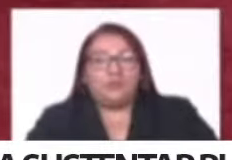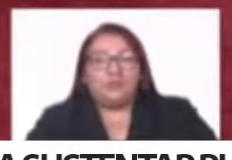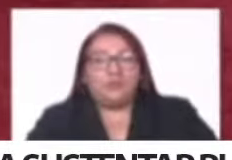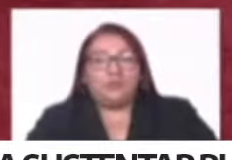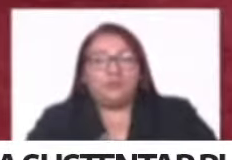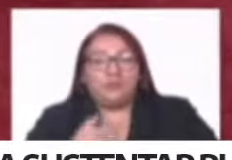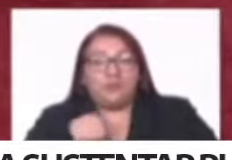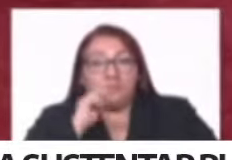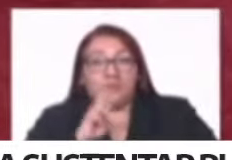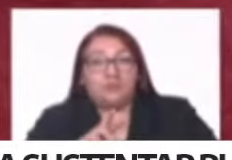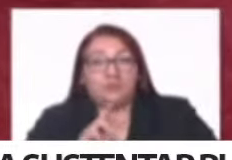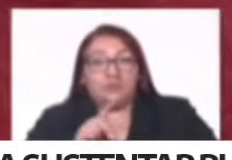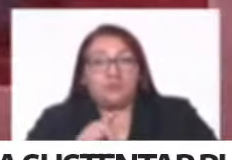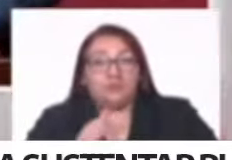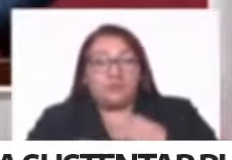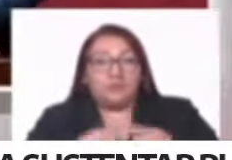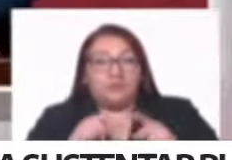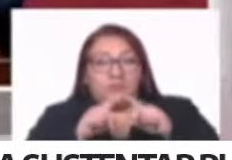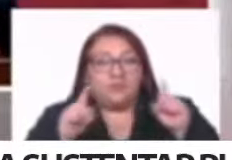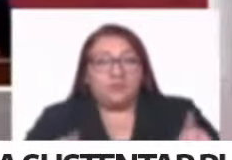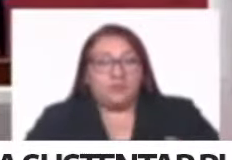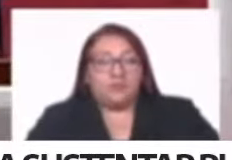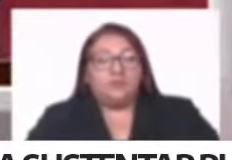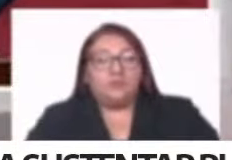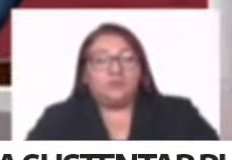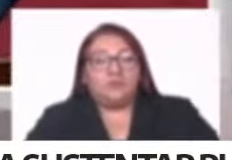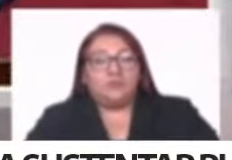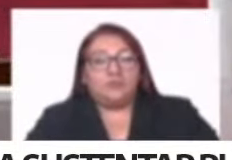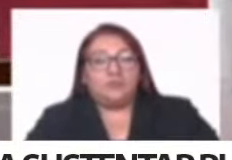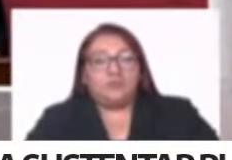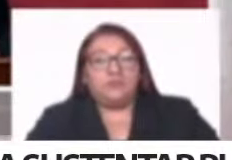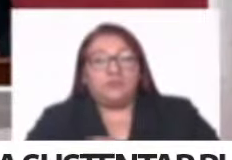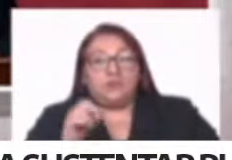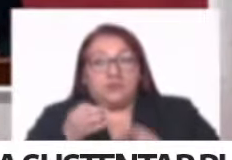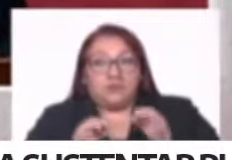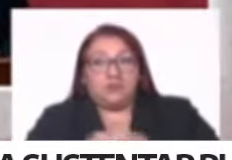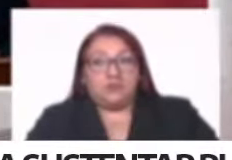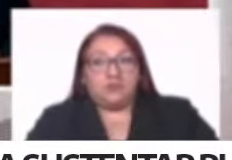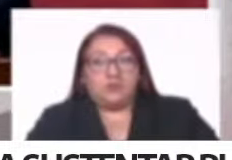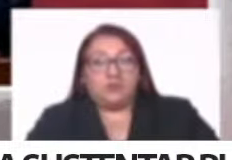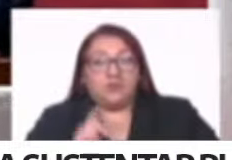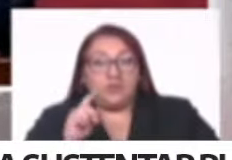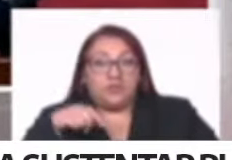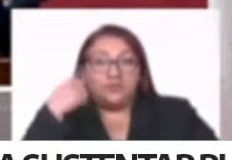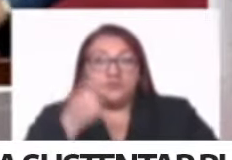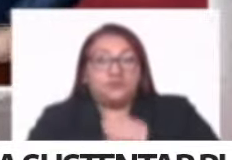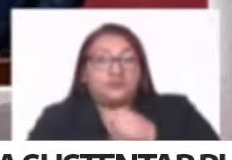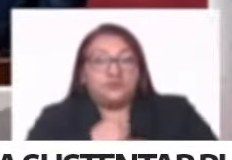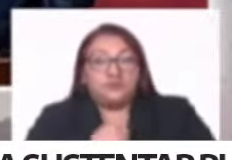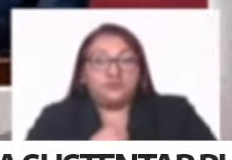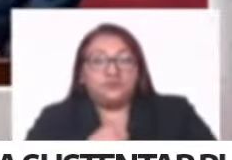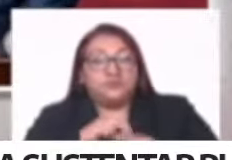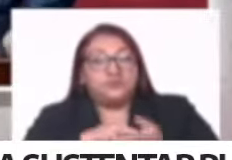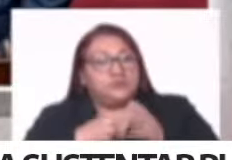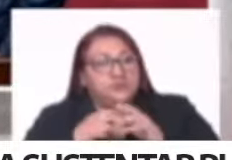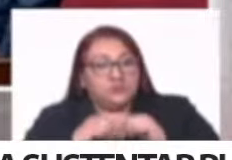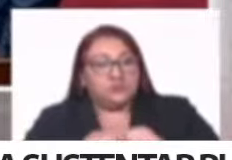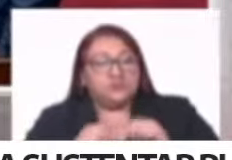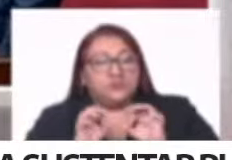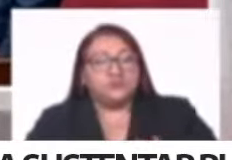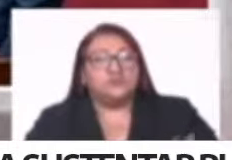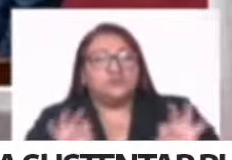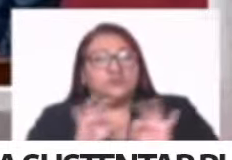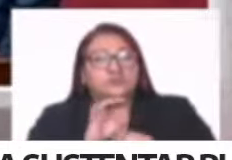Como se puede apreciar en el siguiente cuadro, el presupuesto del próximo año continúa con